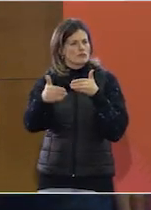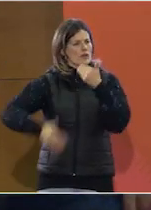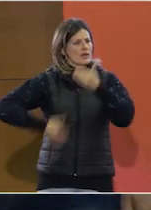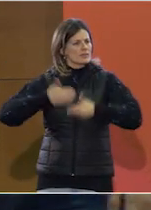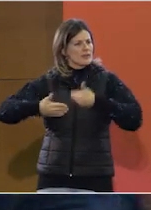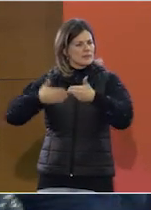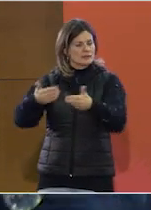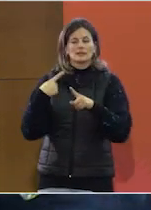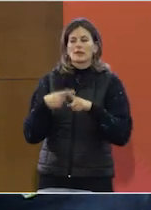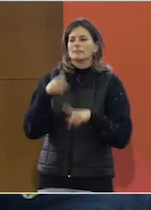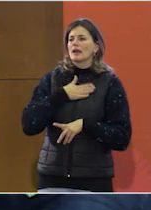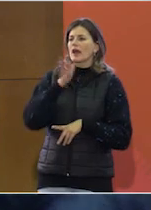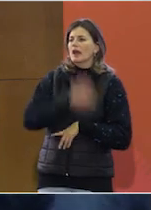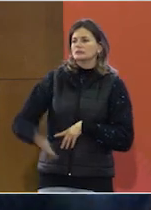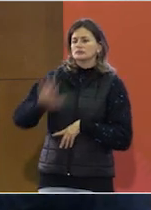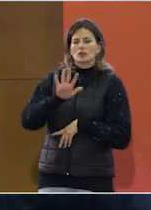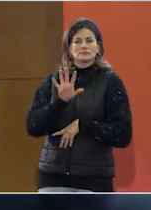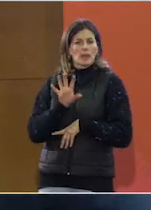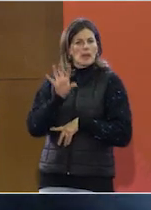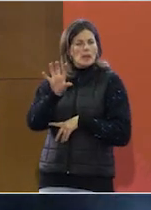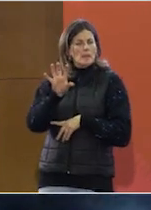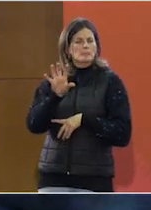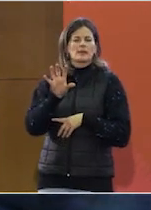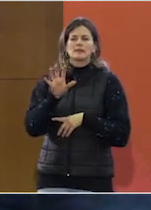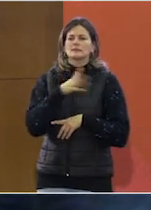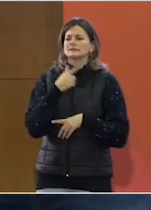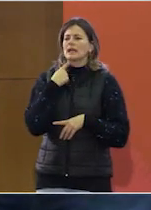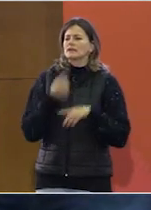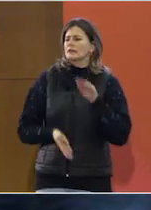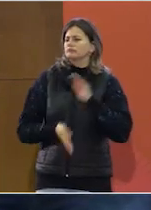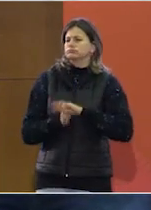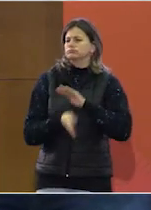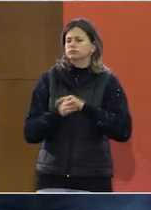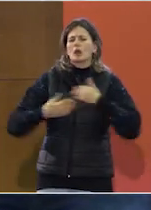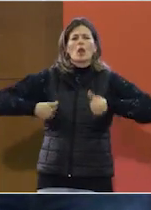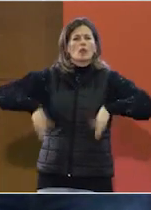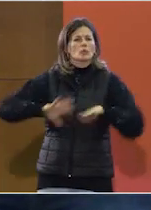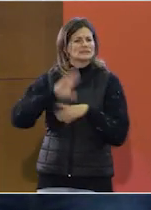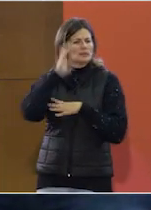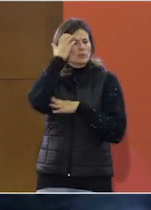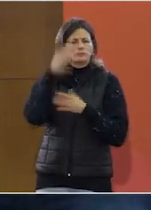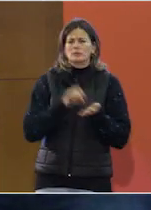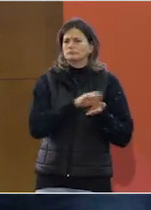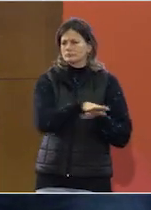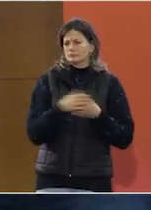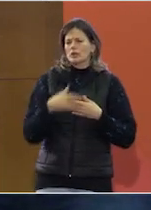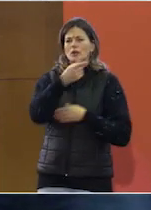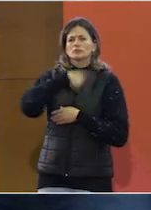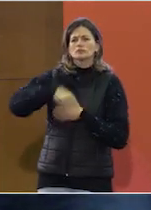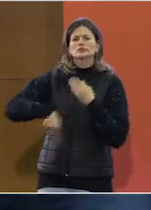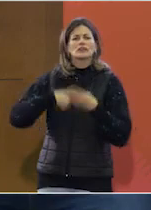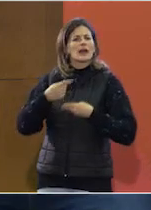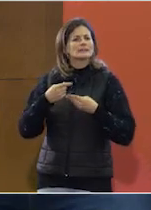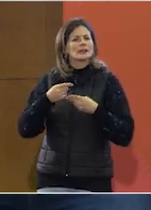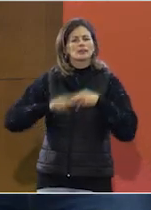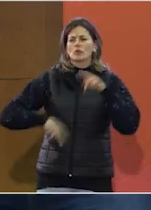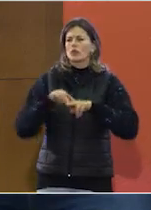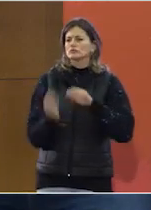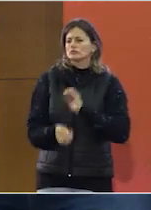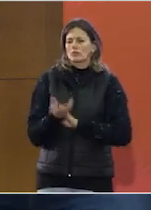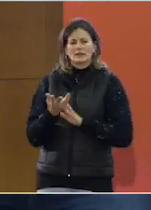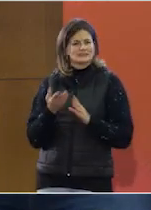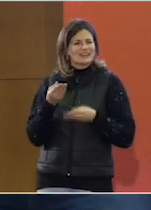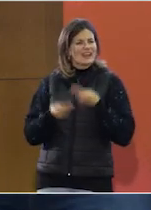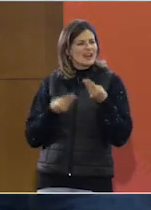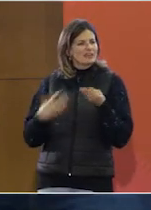porque nuestro país está llamado a sobrevivir a cualquier monarca. Nuestro país está llamado a construirse